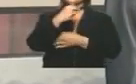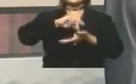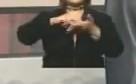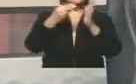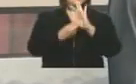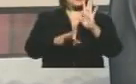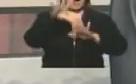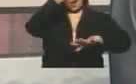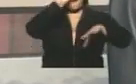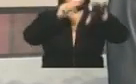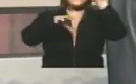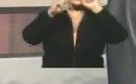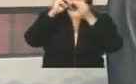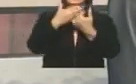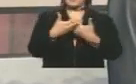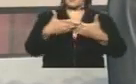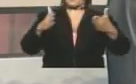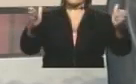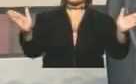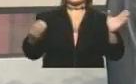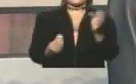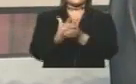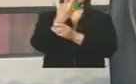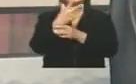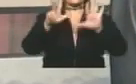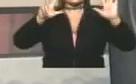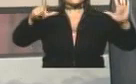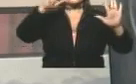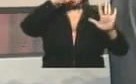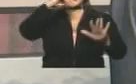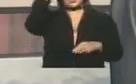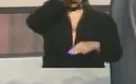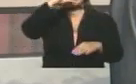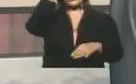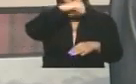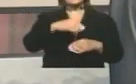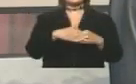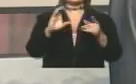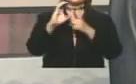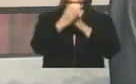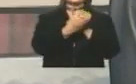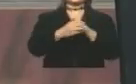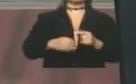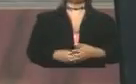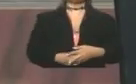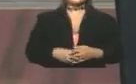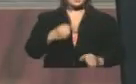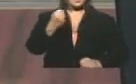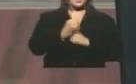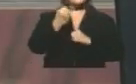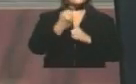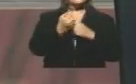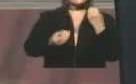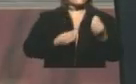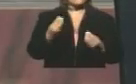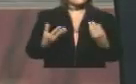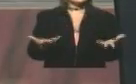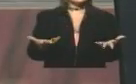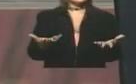manifestaciones tradicionales, pues tener las puertas abiertas allá en la Fundación Amaranto Caricuao Cultural. Qué bien, qué chévere. Mira, cuéntame del apoyo que ustedes